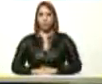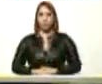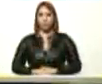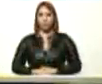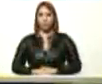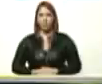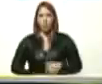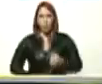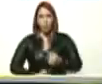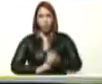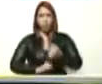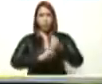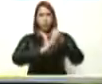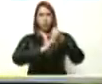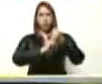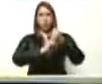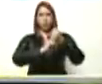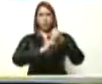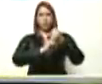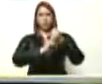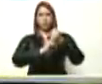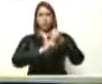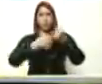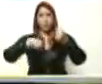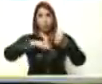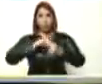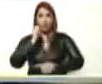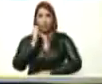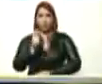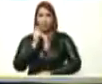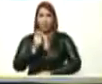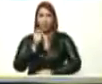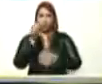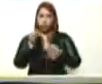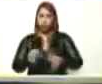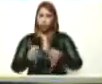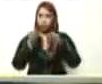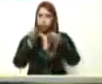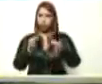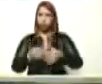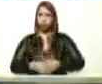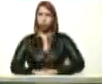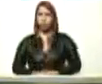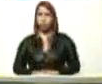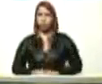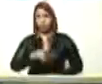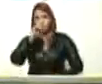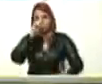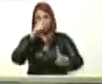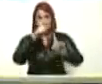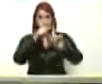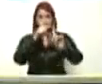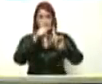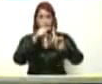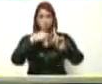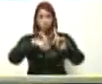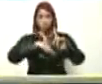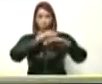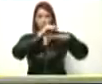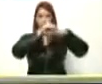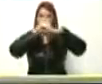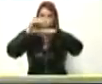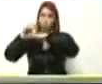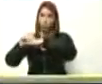reimpulsar, es nuestra tarea, permanente, y en ese marco, es que convoco,